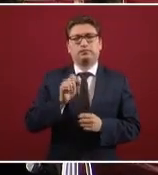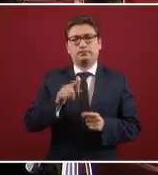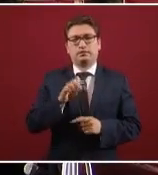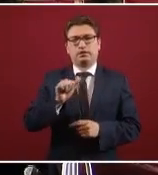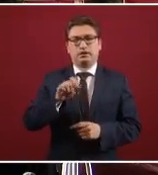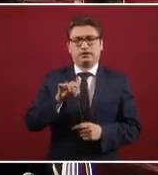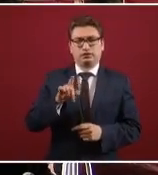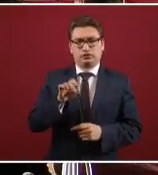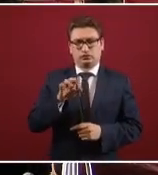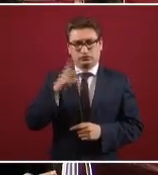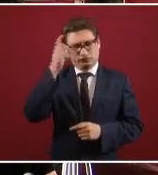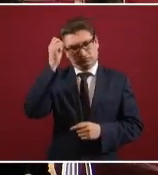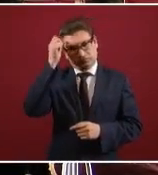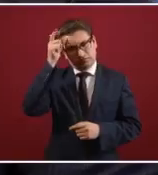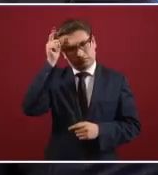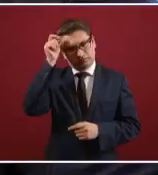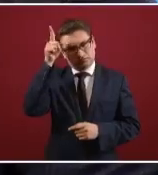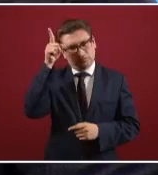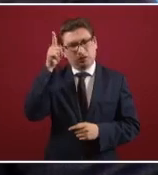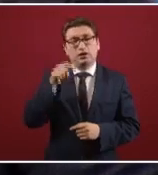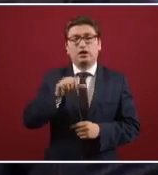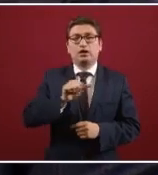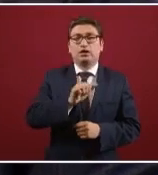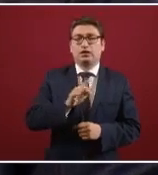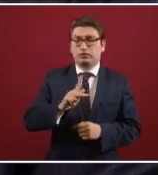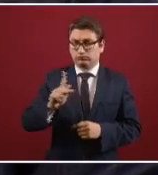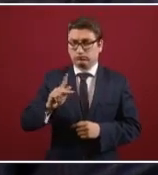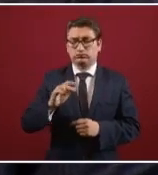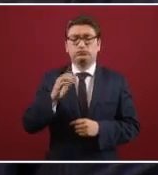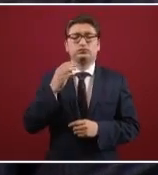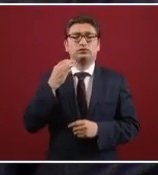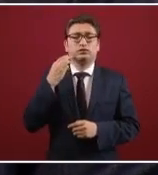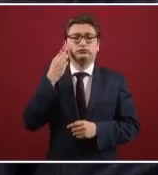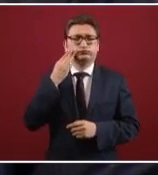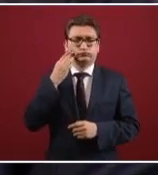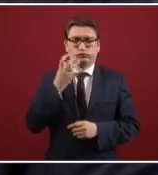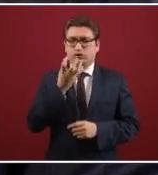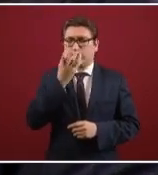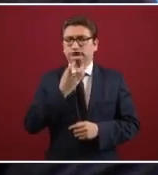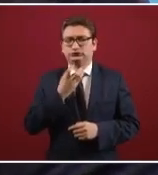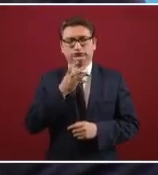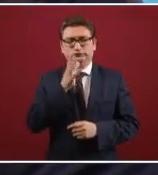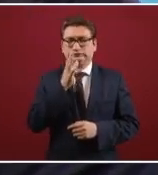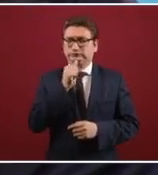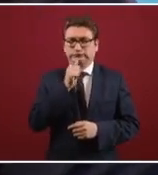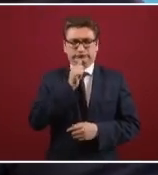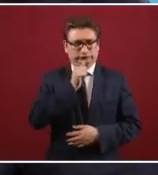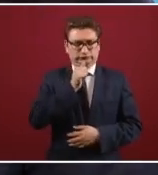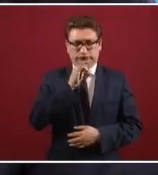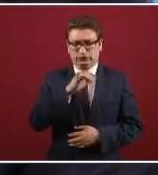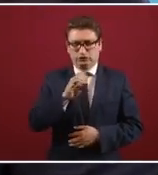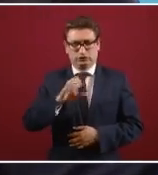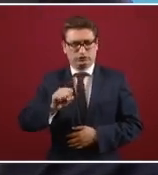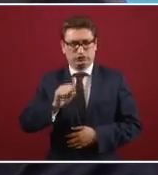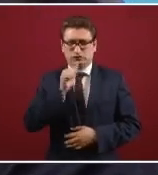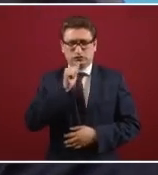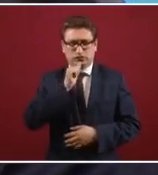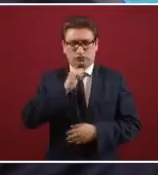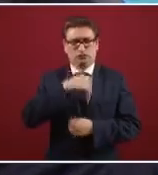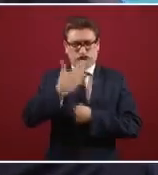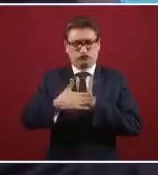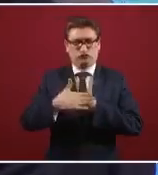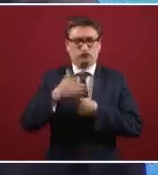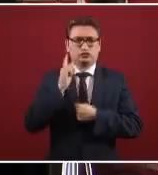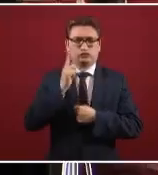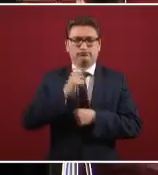seguimos sin tener la app disponible en el sistema de apple yo esperamos que ya no lo autoricen